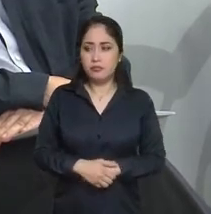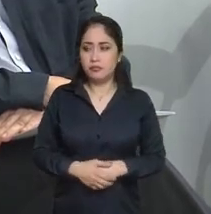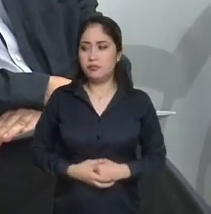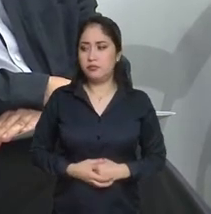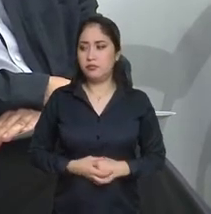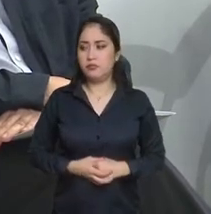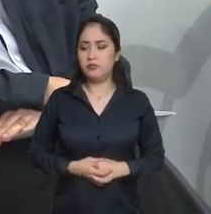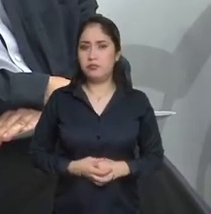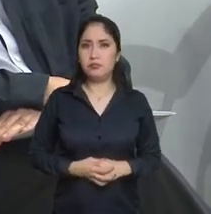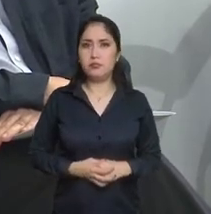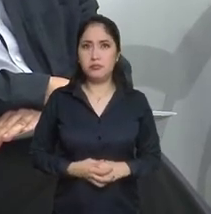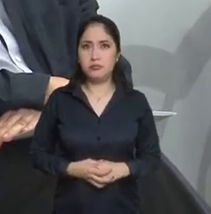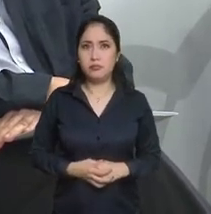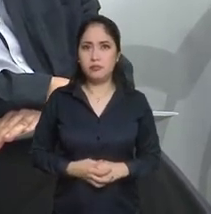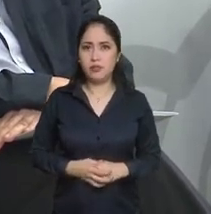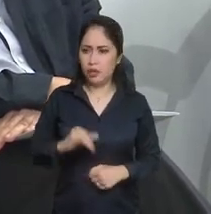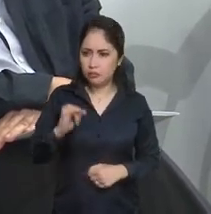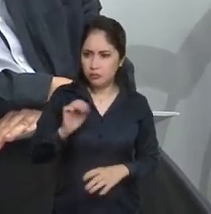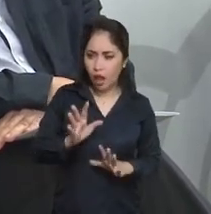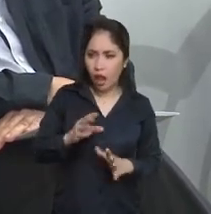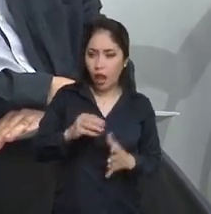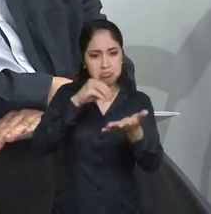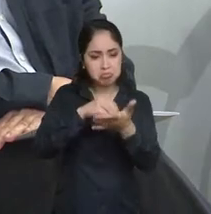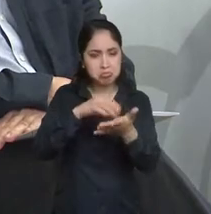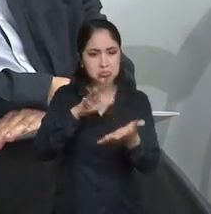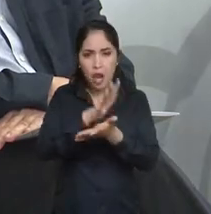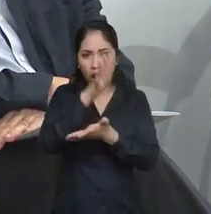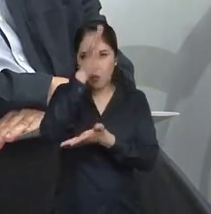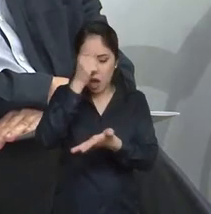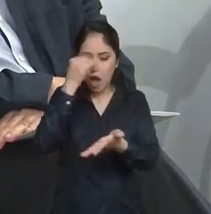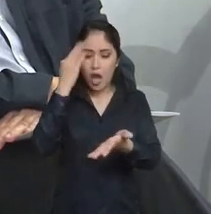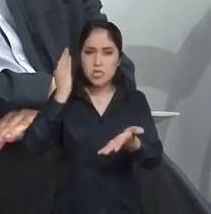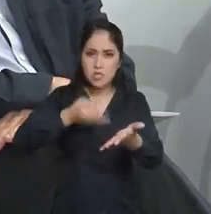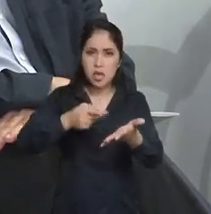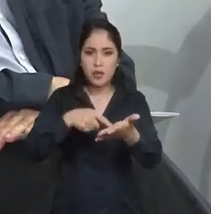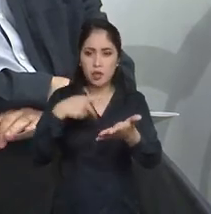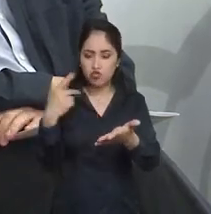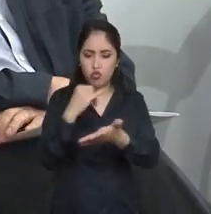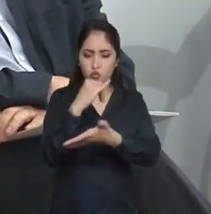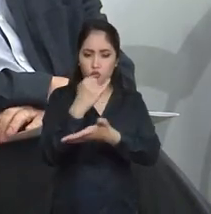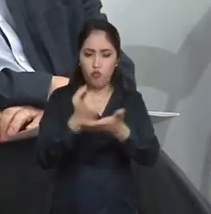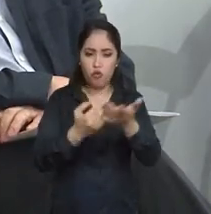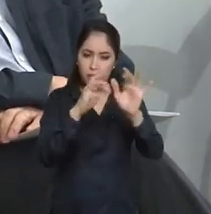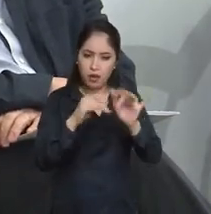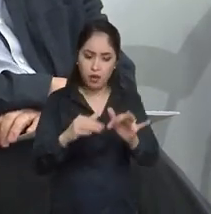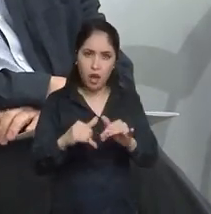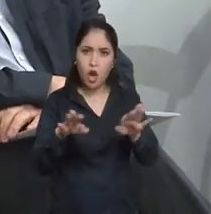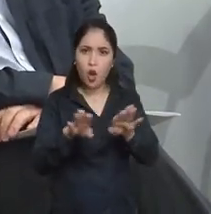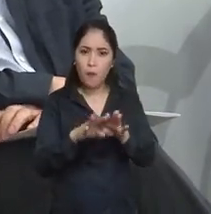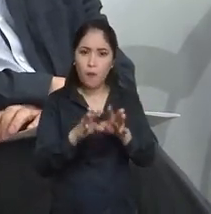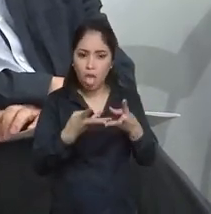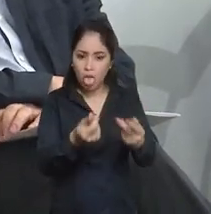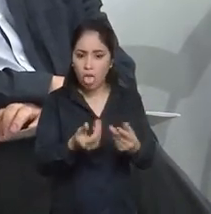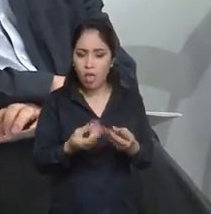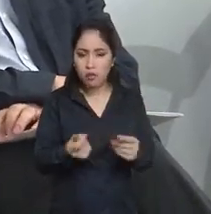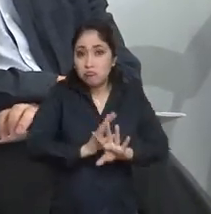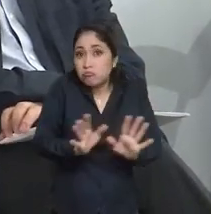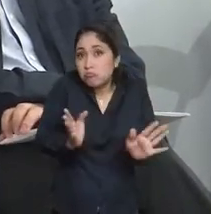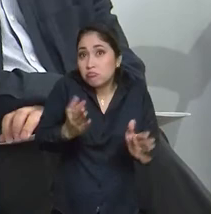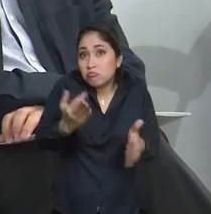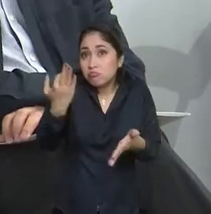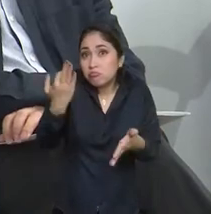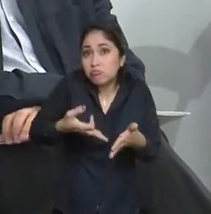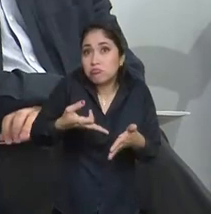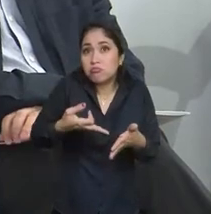Anteriores, ¿verdad? Sí, hay otras que hubo, porque hubo una observación de parte del